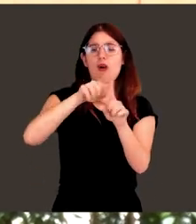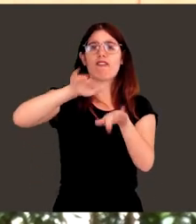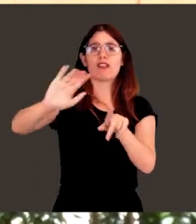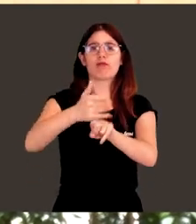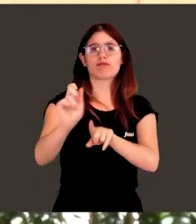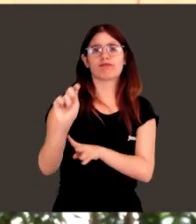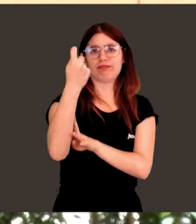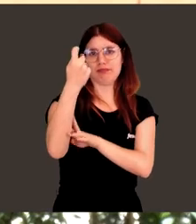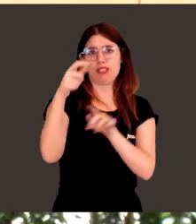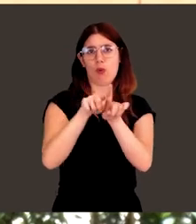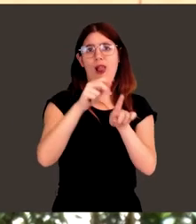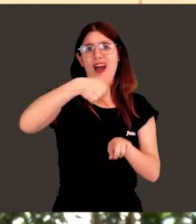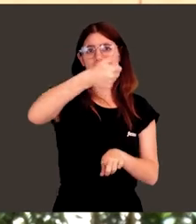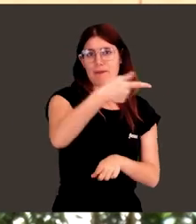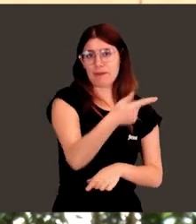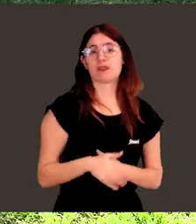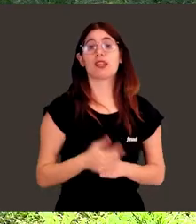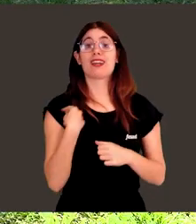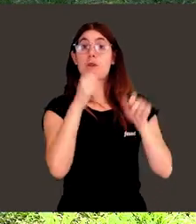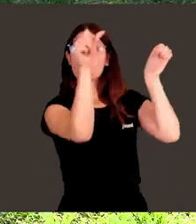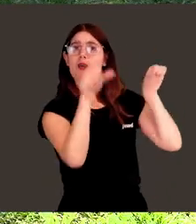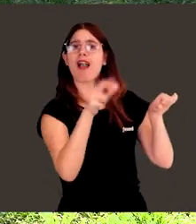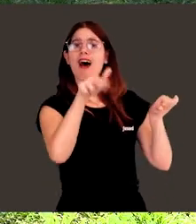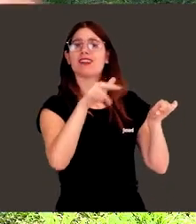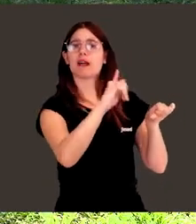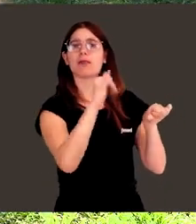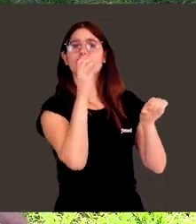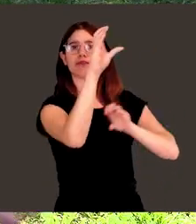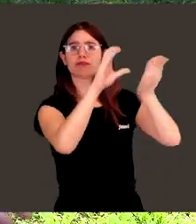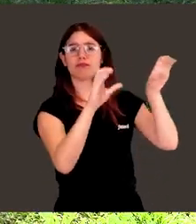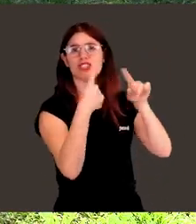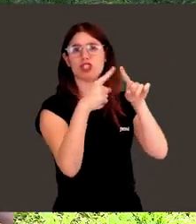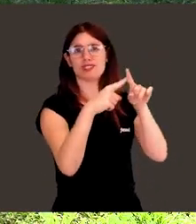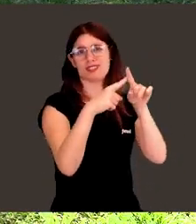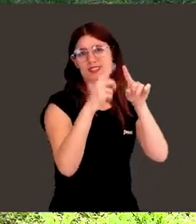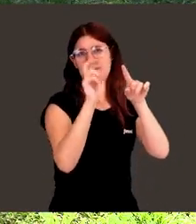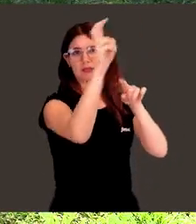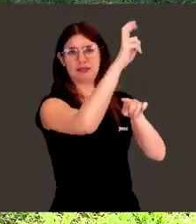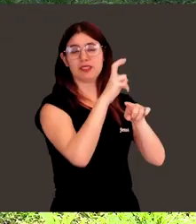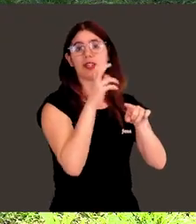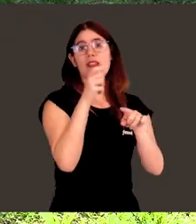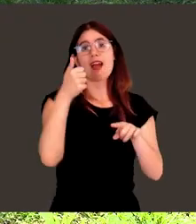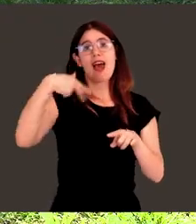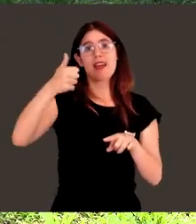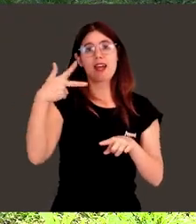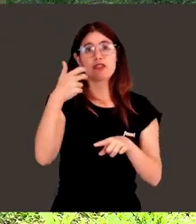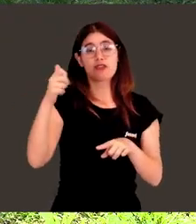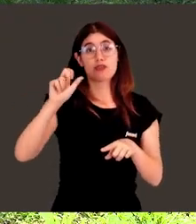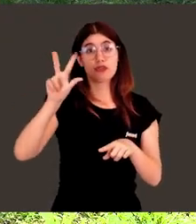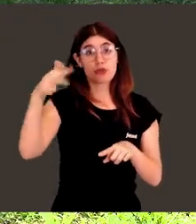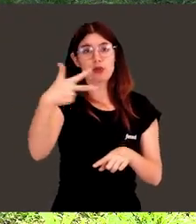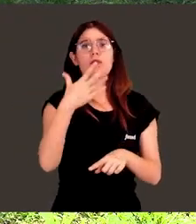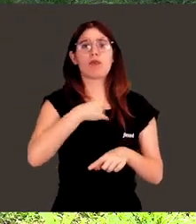dedicación, pero ha llegado a lugares como los que ha llegado a Anayuc. El mural se completa con una serie de contenidos interactivos sobre la figura de Anayuc,